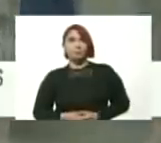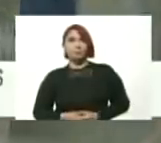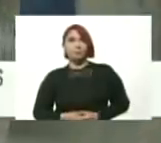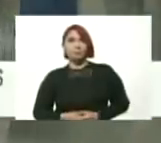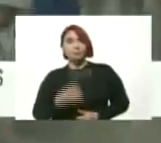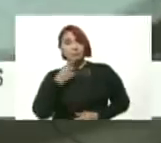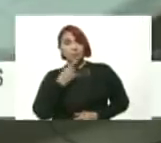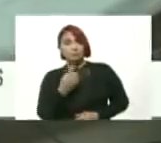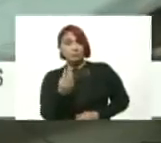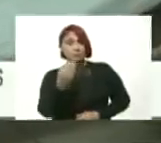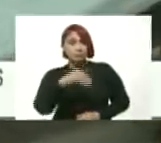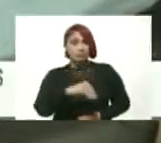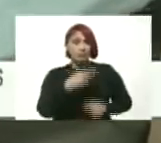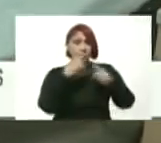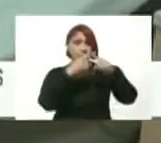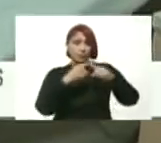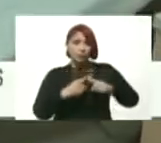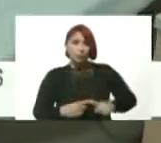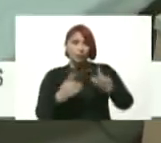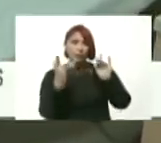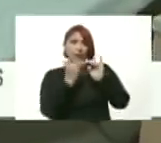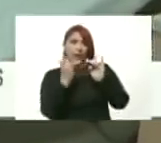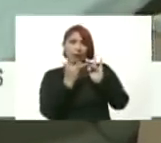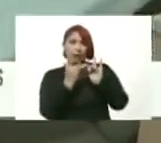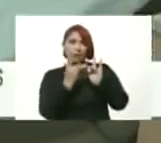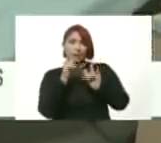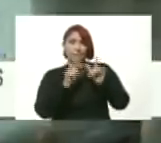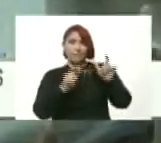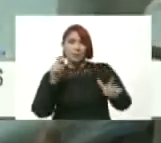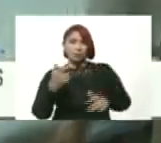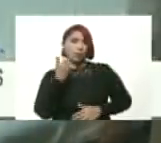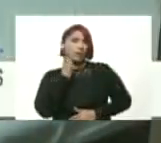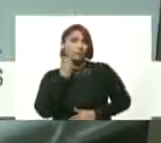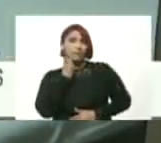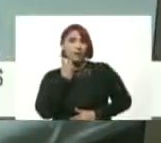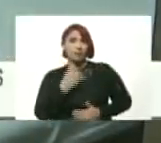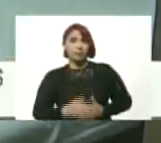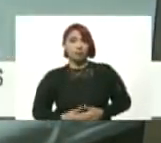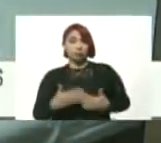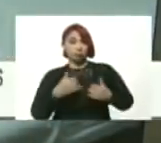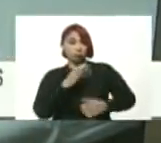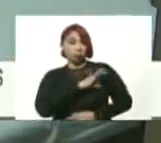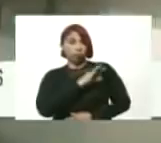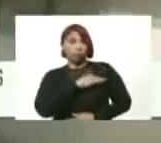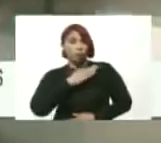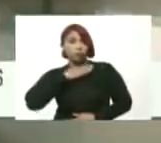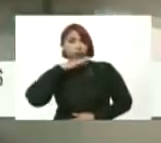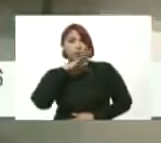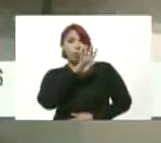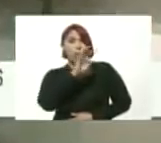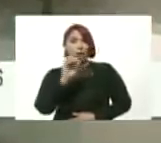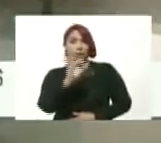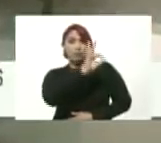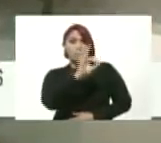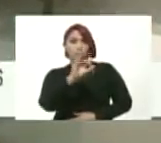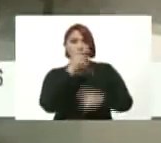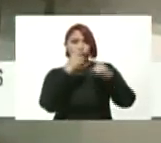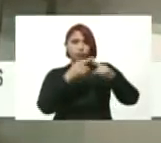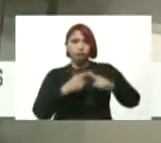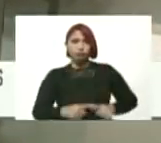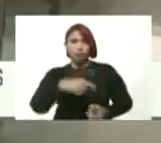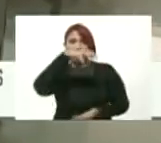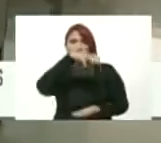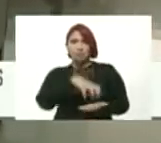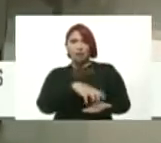decirle incluso que del total de las camas para pacientes moderado de graves en el seguro o sea que cubrimos un 40 por ciento del total del estado